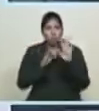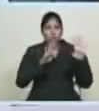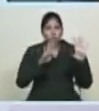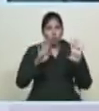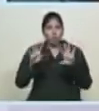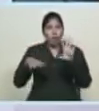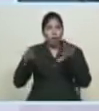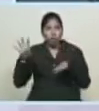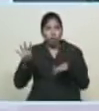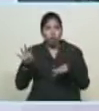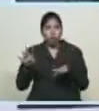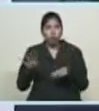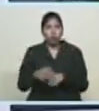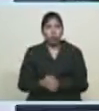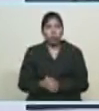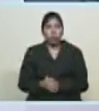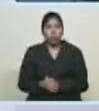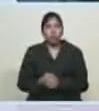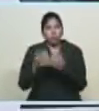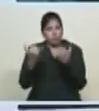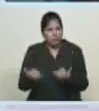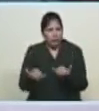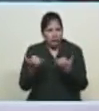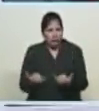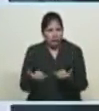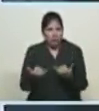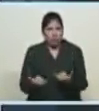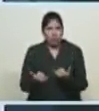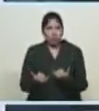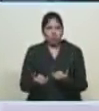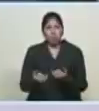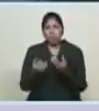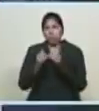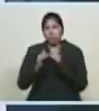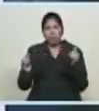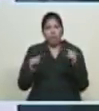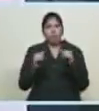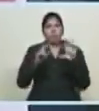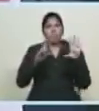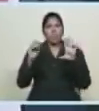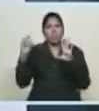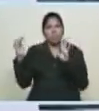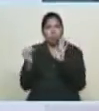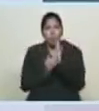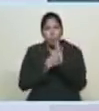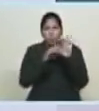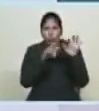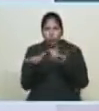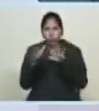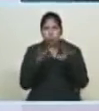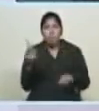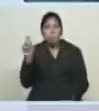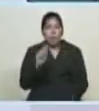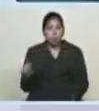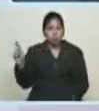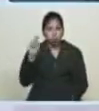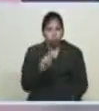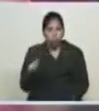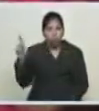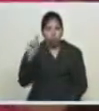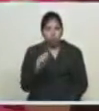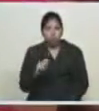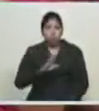108.914 embarazadas, en este mismo momento van a recibir su bono de 700.000 bolívares mensuales en